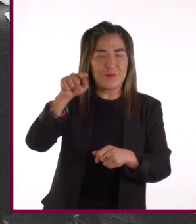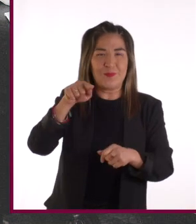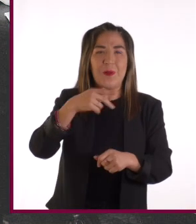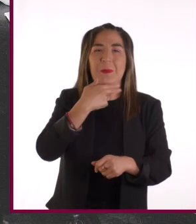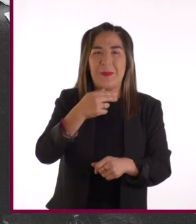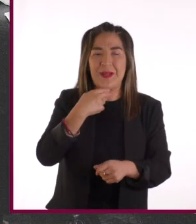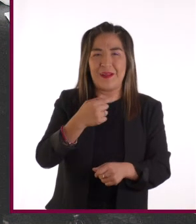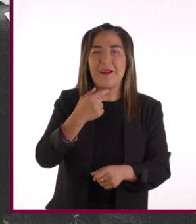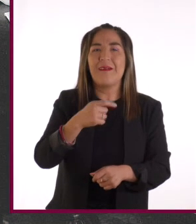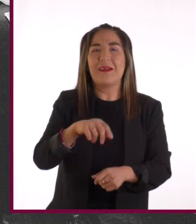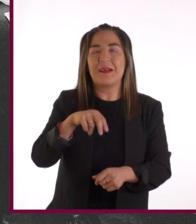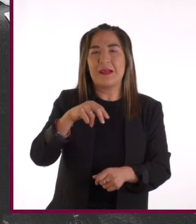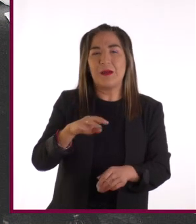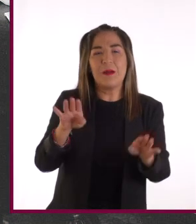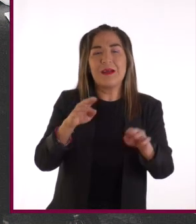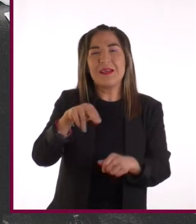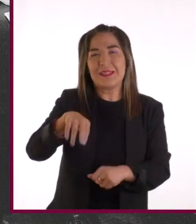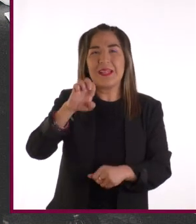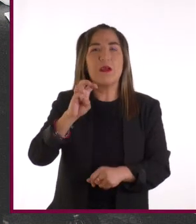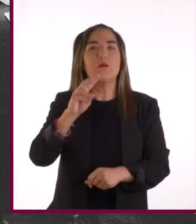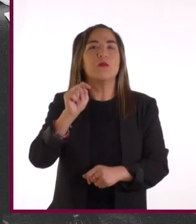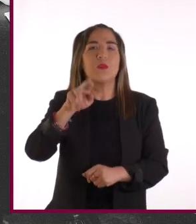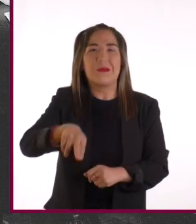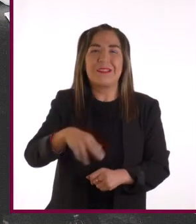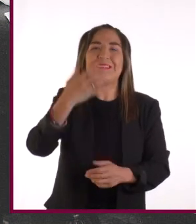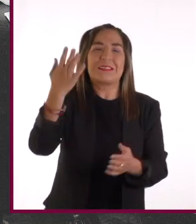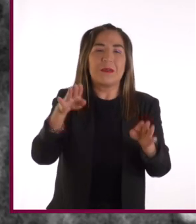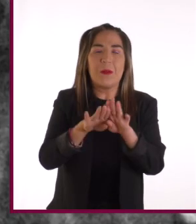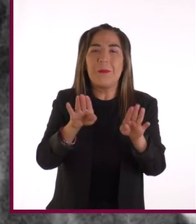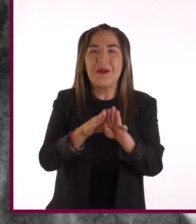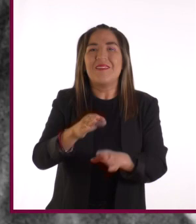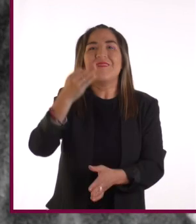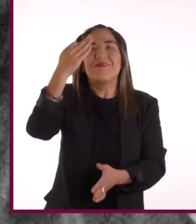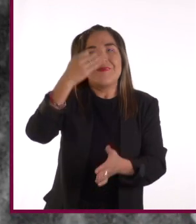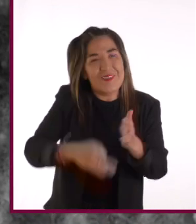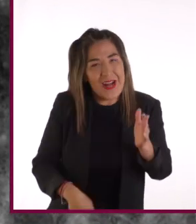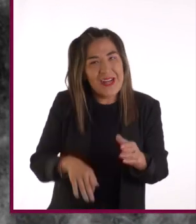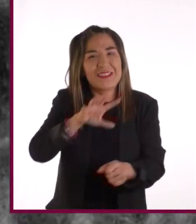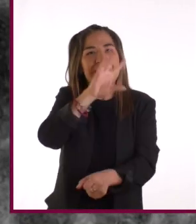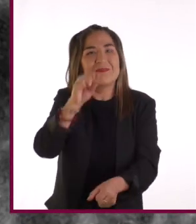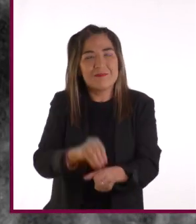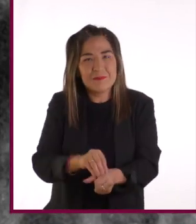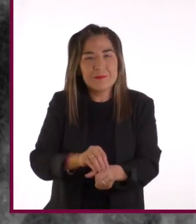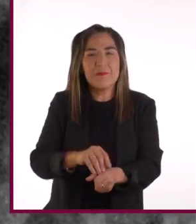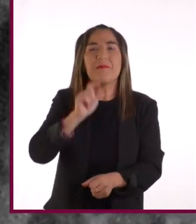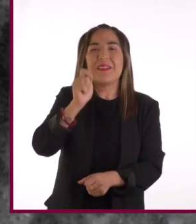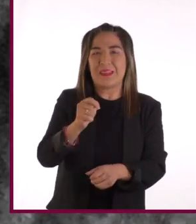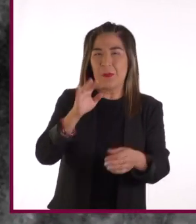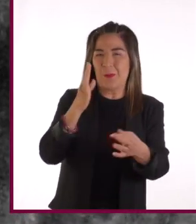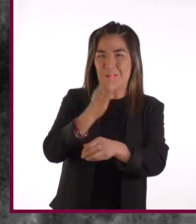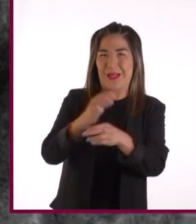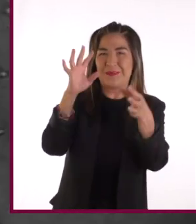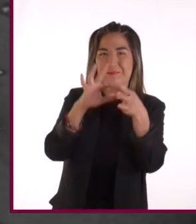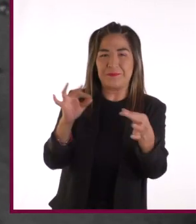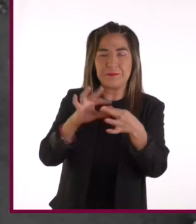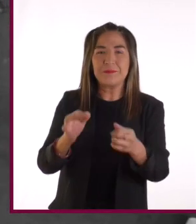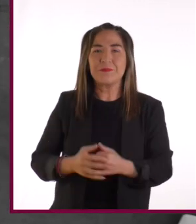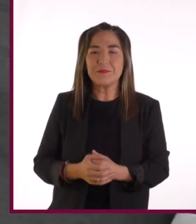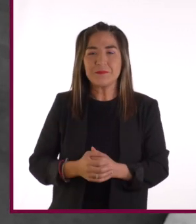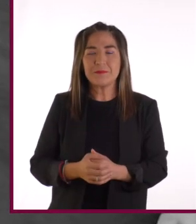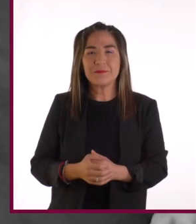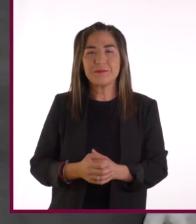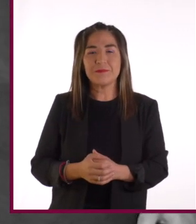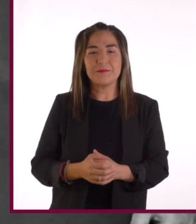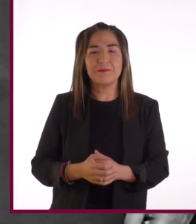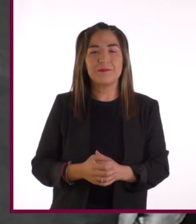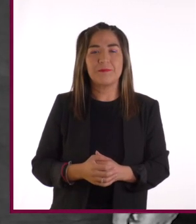de origen inglés, hoy nos resultaría incompleto. De nuevo nos enfrascamos en el dilema de hace unos segundos.